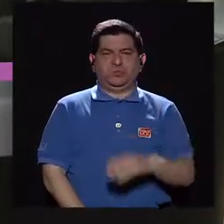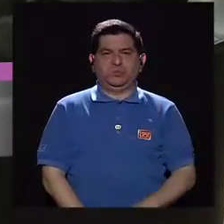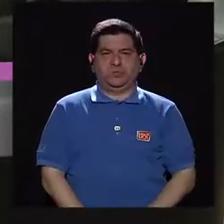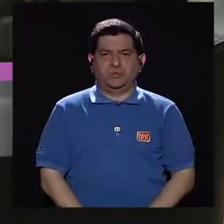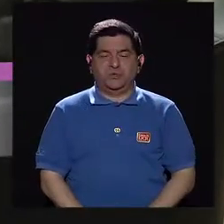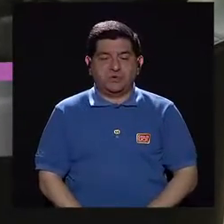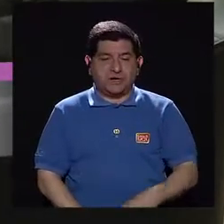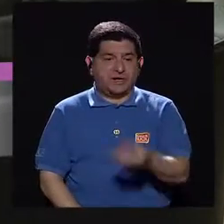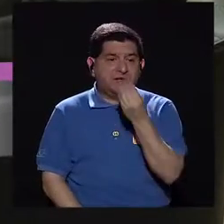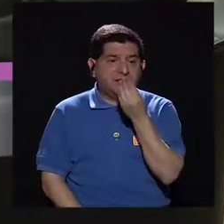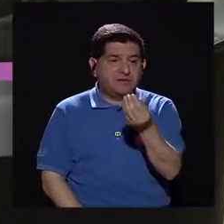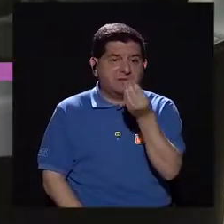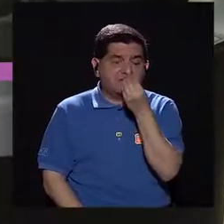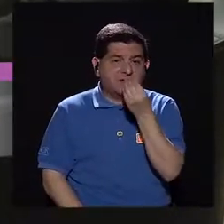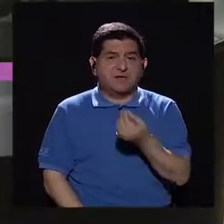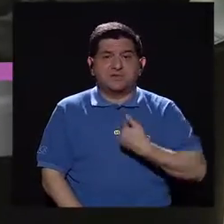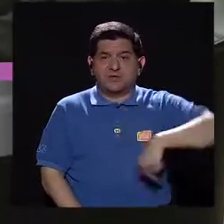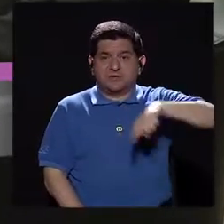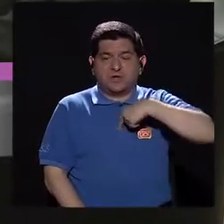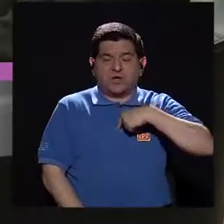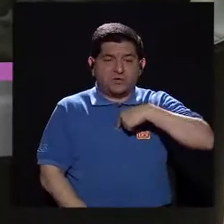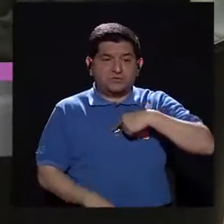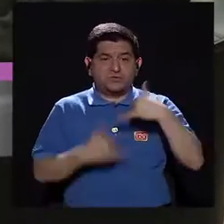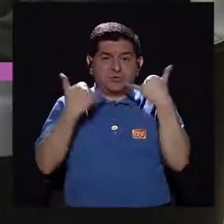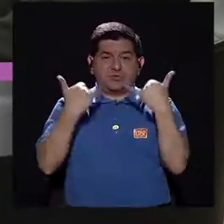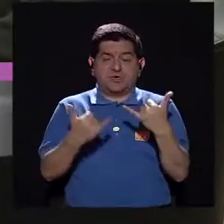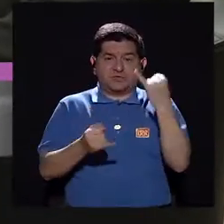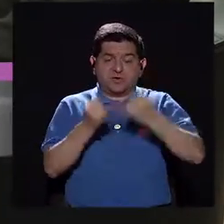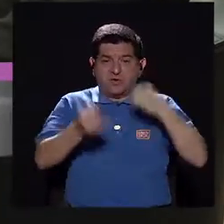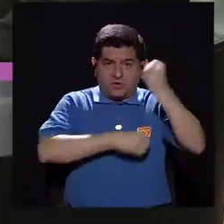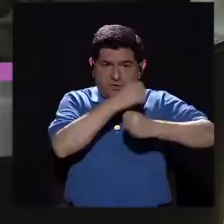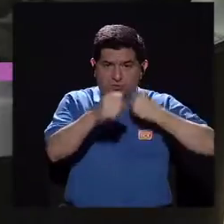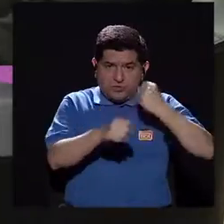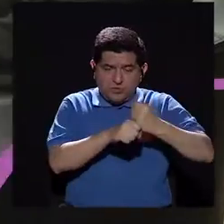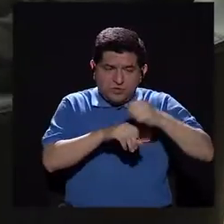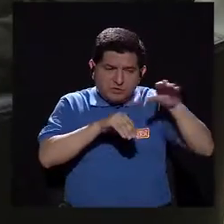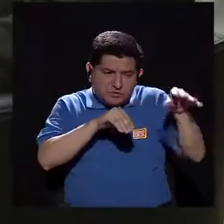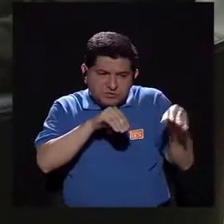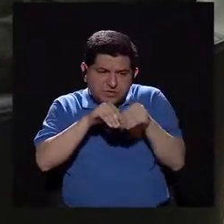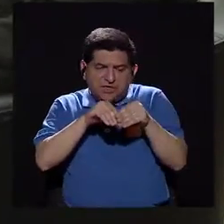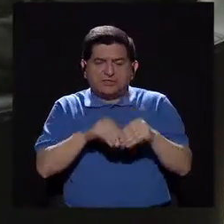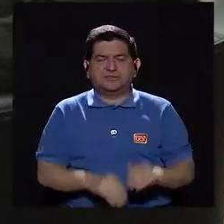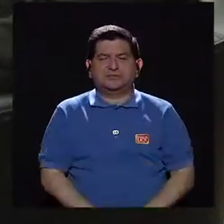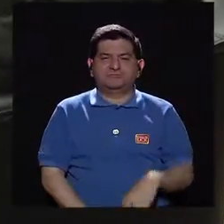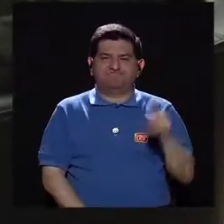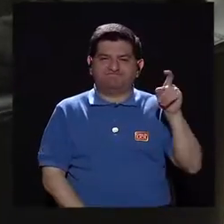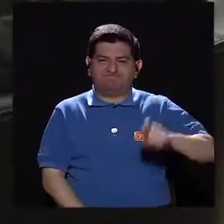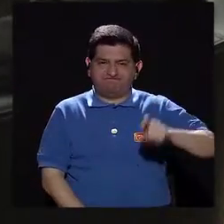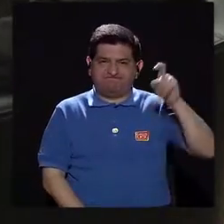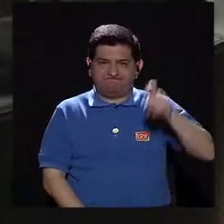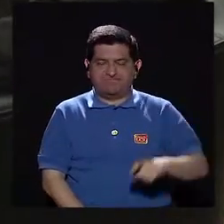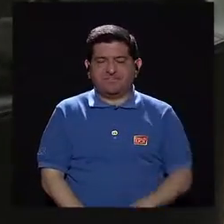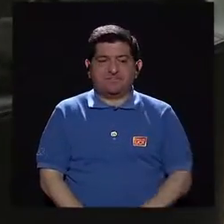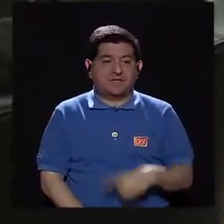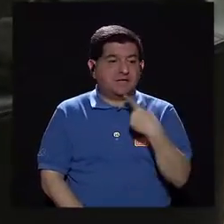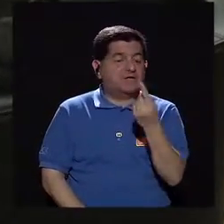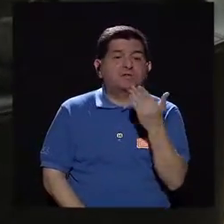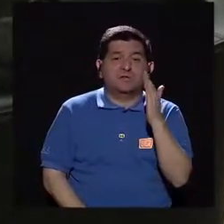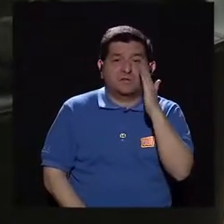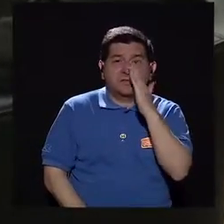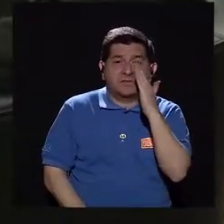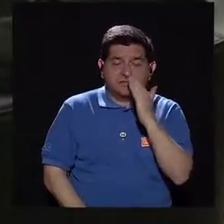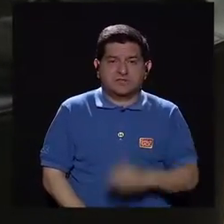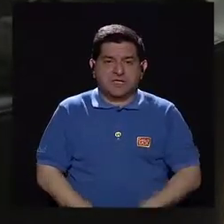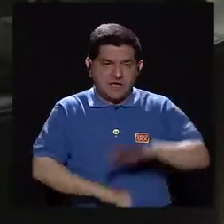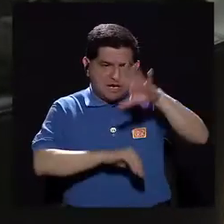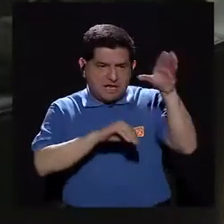cultura de alimentación que se nos ha ido incorporando en los últimos años, se ha visto la necesidad de